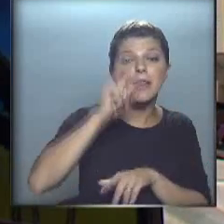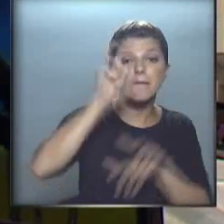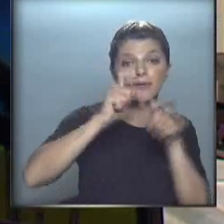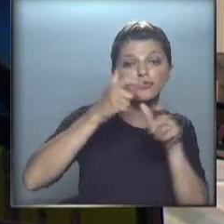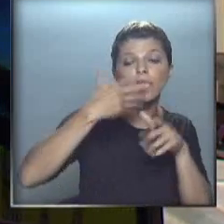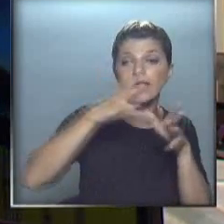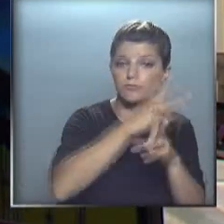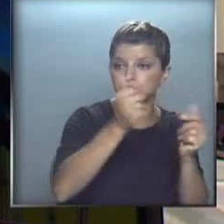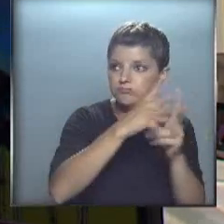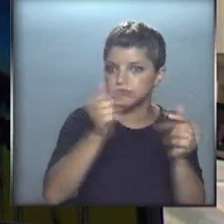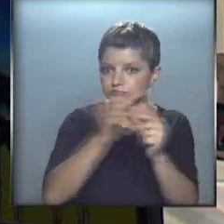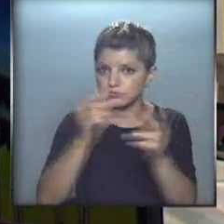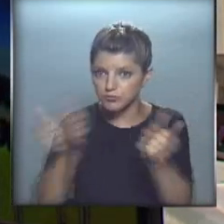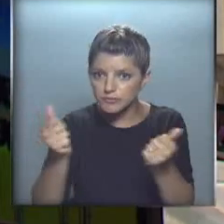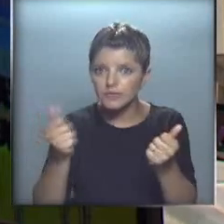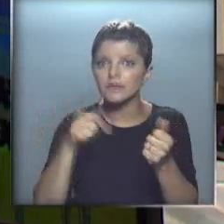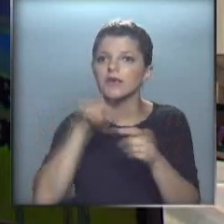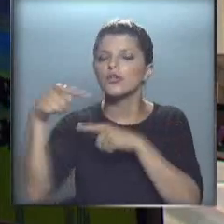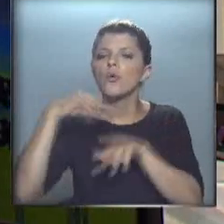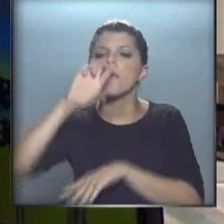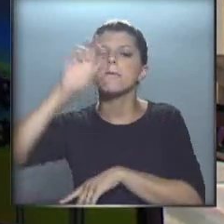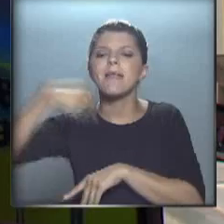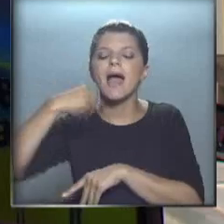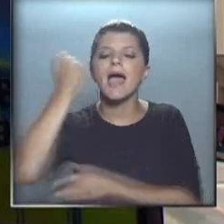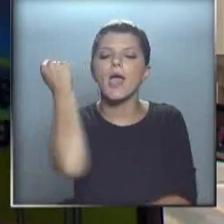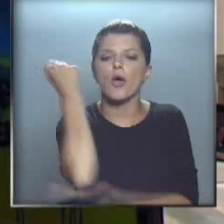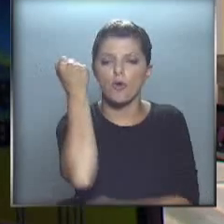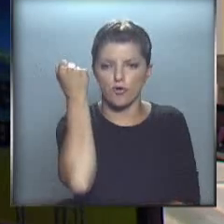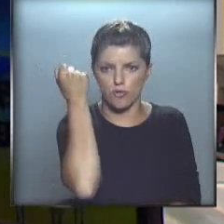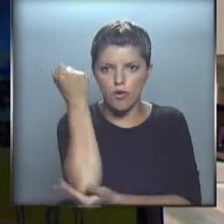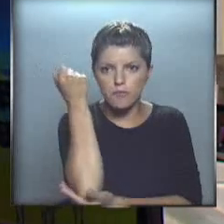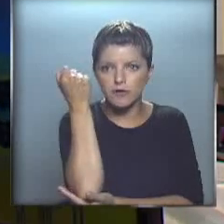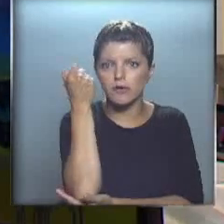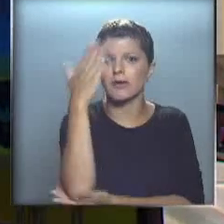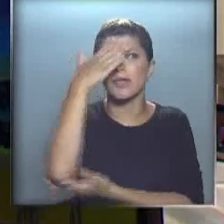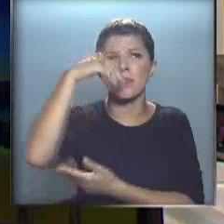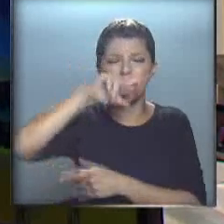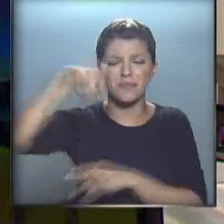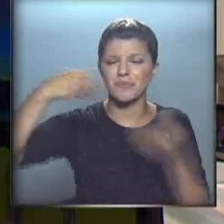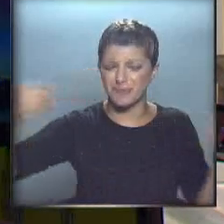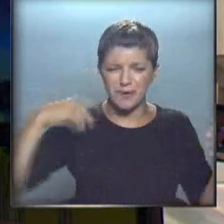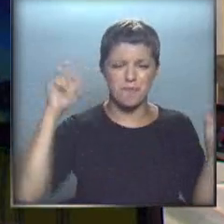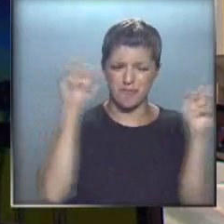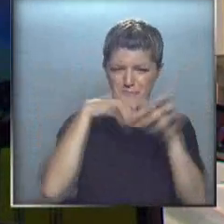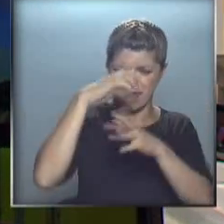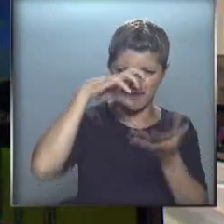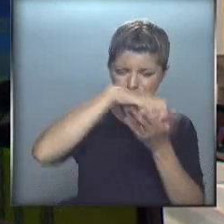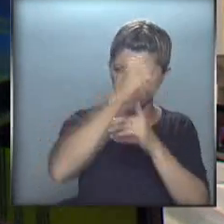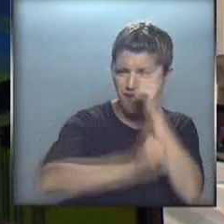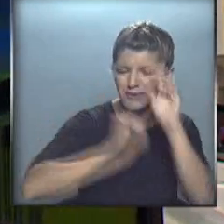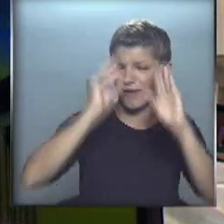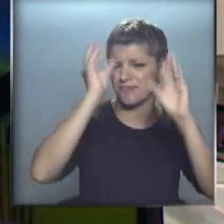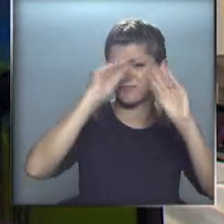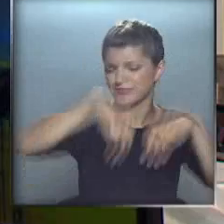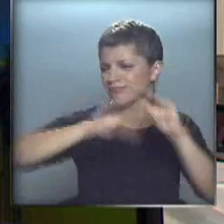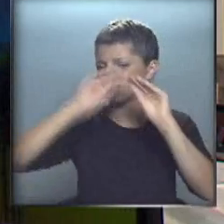personas, haber plasmado un modelo económico que destruyó las fábricas, la producción, además de todo eso,